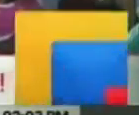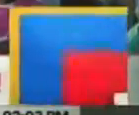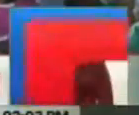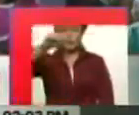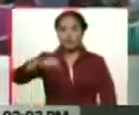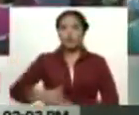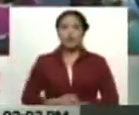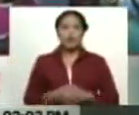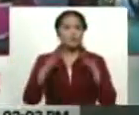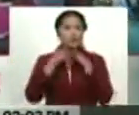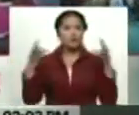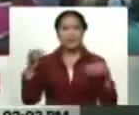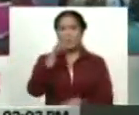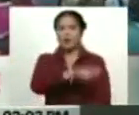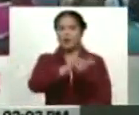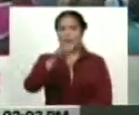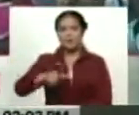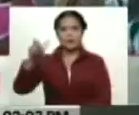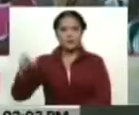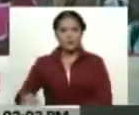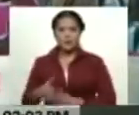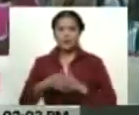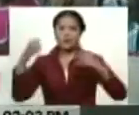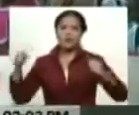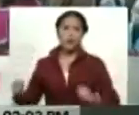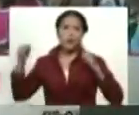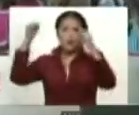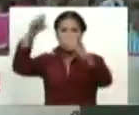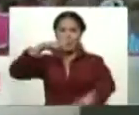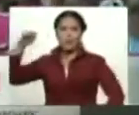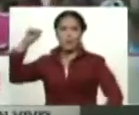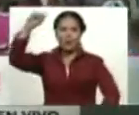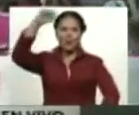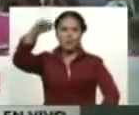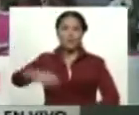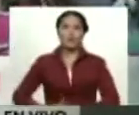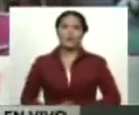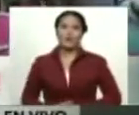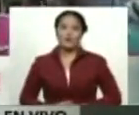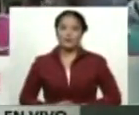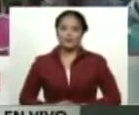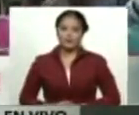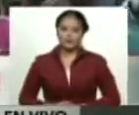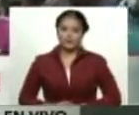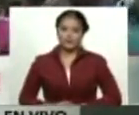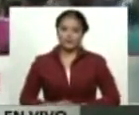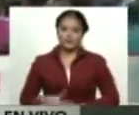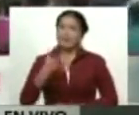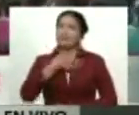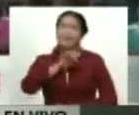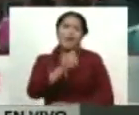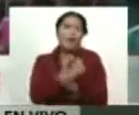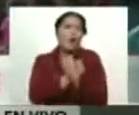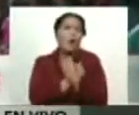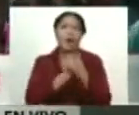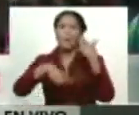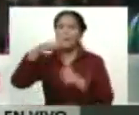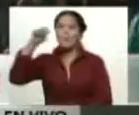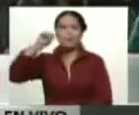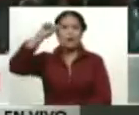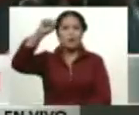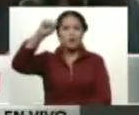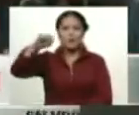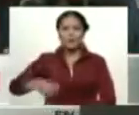sus acompañantes. ¡Y que viva Maduro! ¡Y mucho éxito! ¡Te amo, Maduro! ¡Yo soy Ana